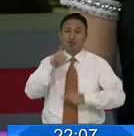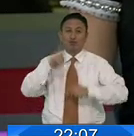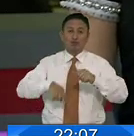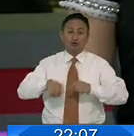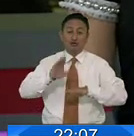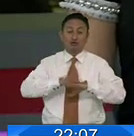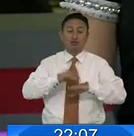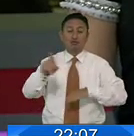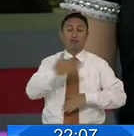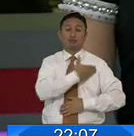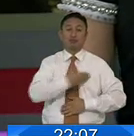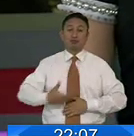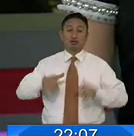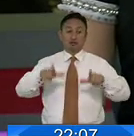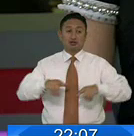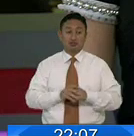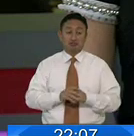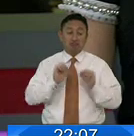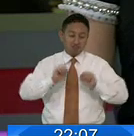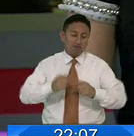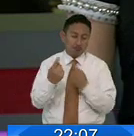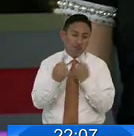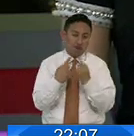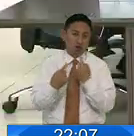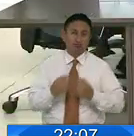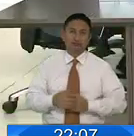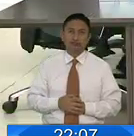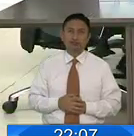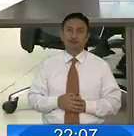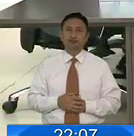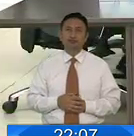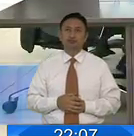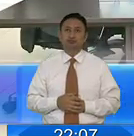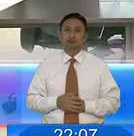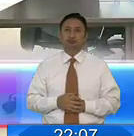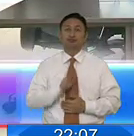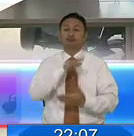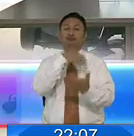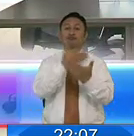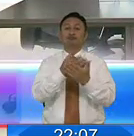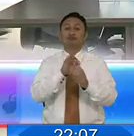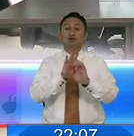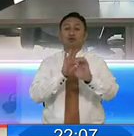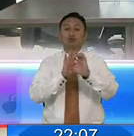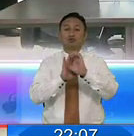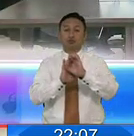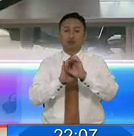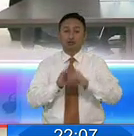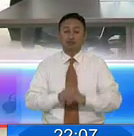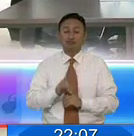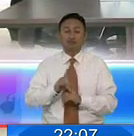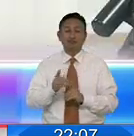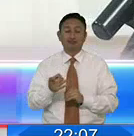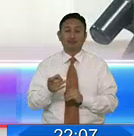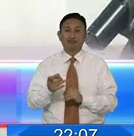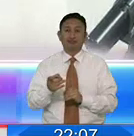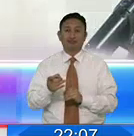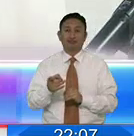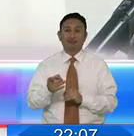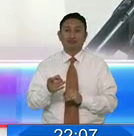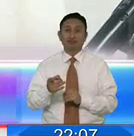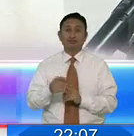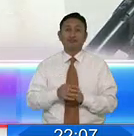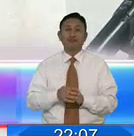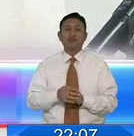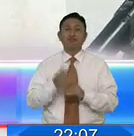primer mandatario accedió al diálogo hasta el consejo de participación ciudadana y control social llegó el